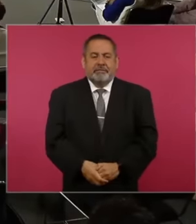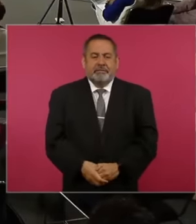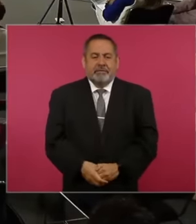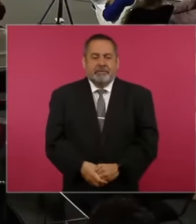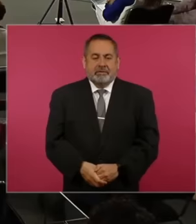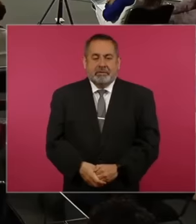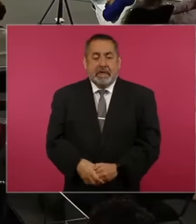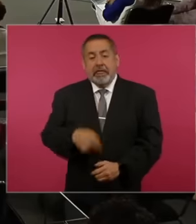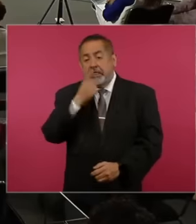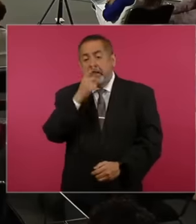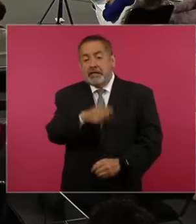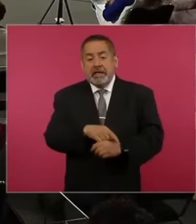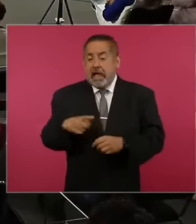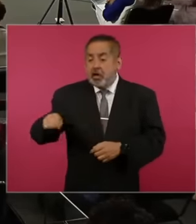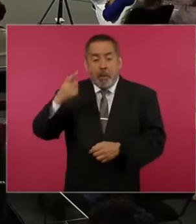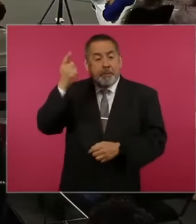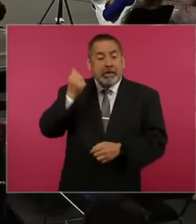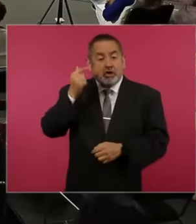robar pensiones,